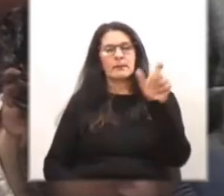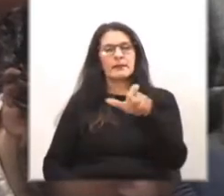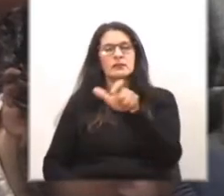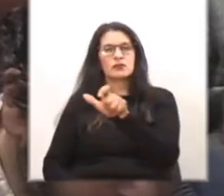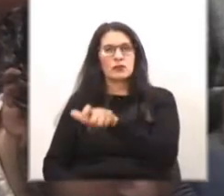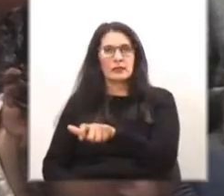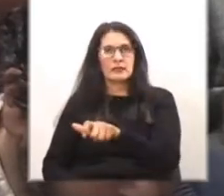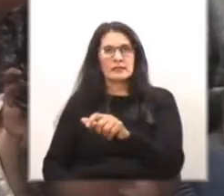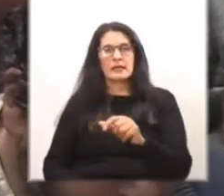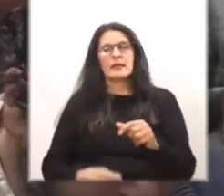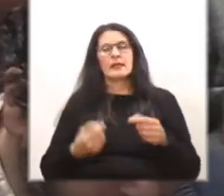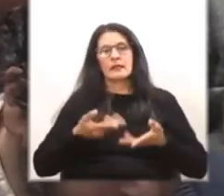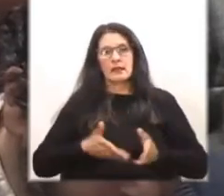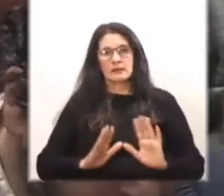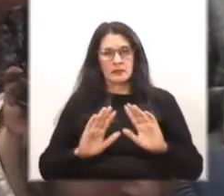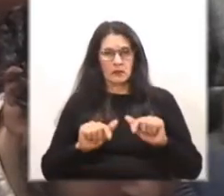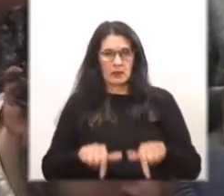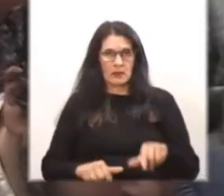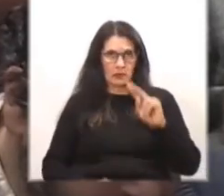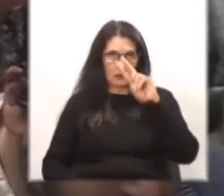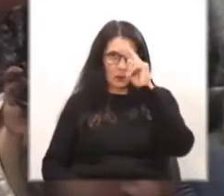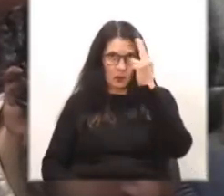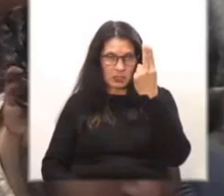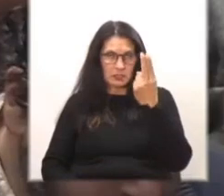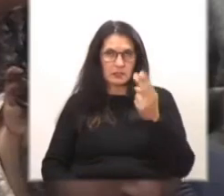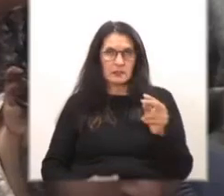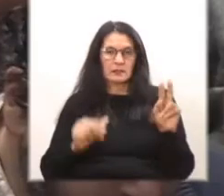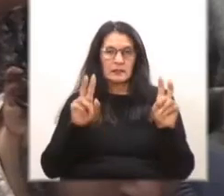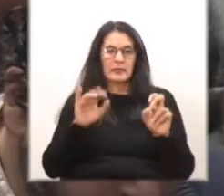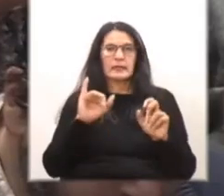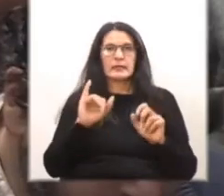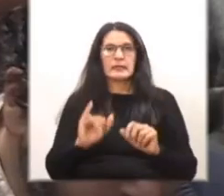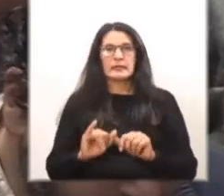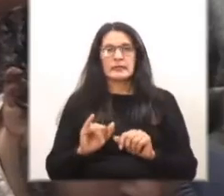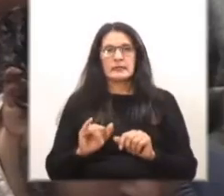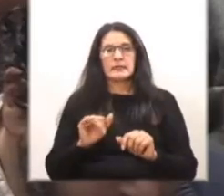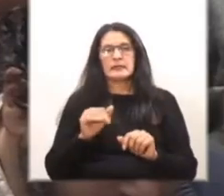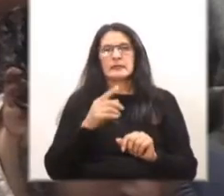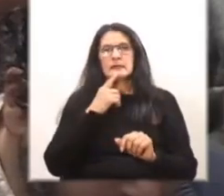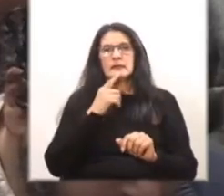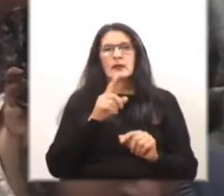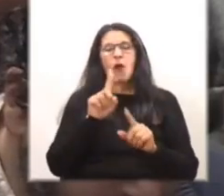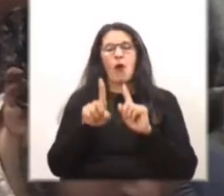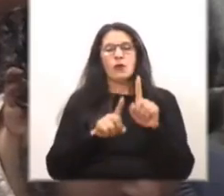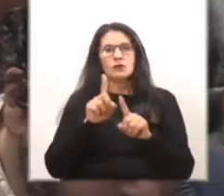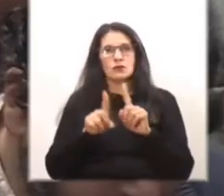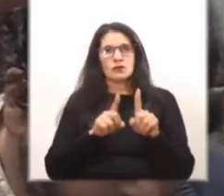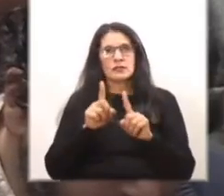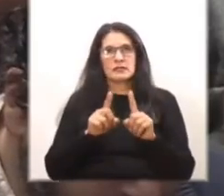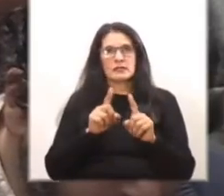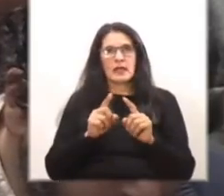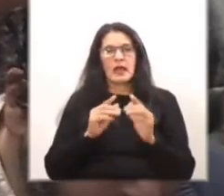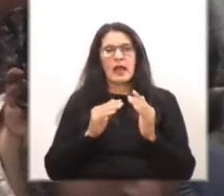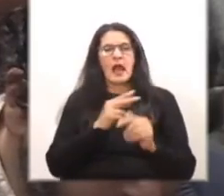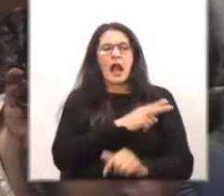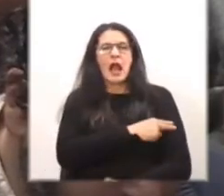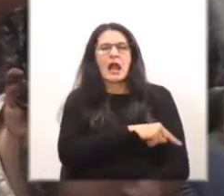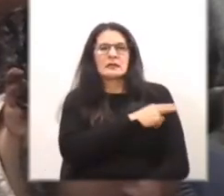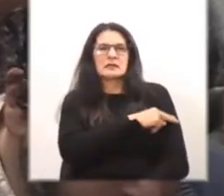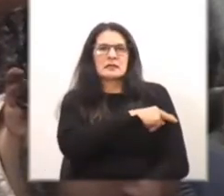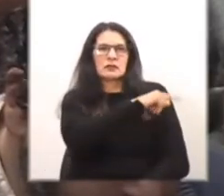nacionalidad uruguaya, cierro comillas, y se dispusieron 11 ascensos de